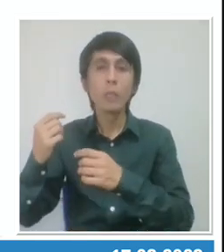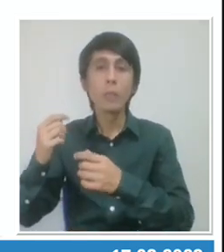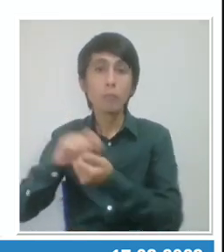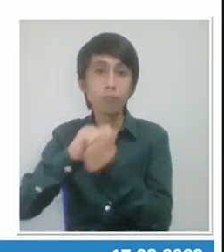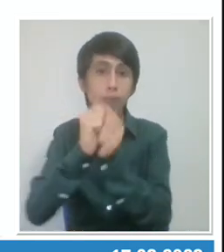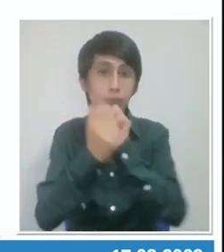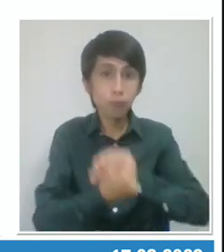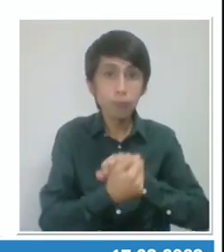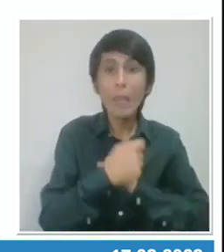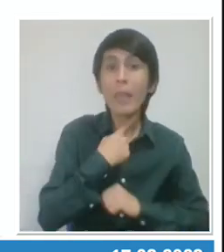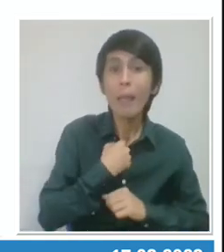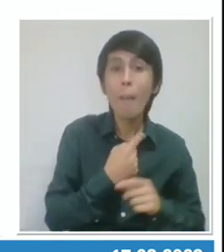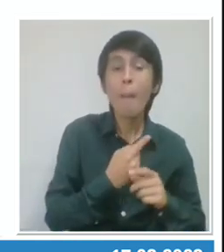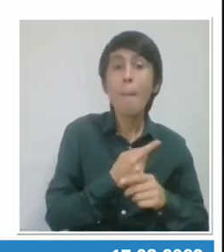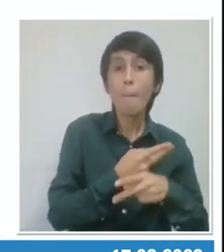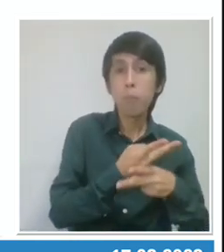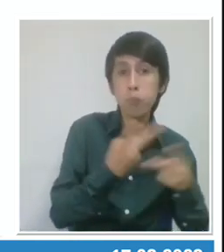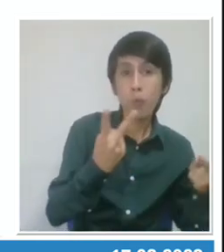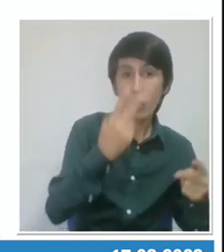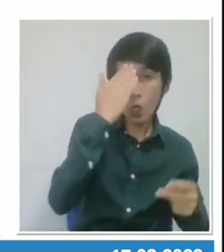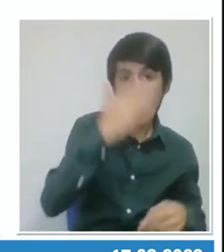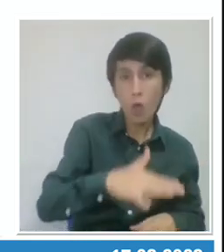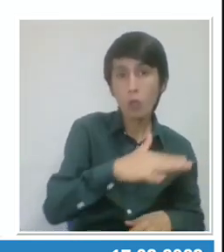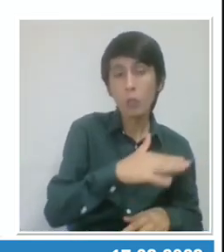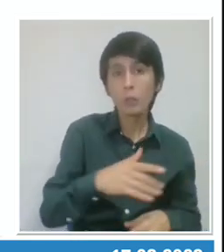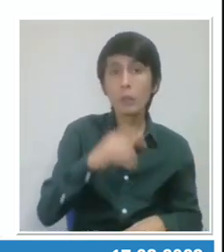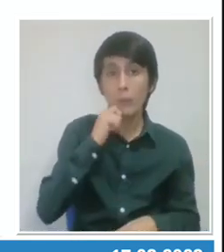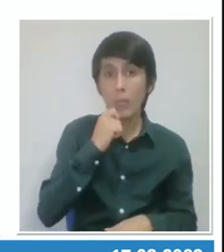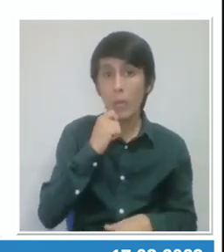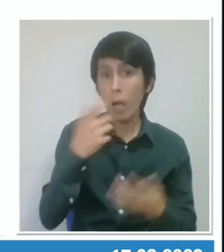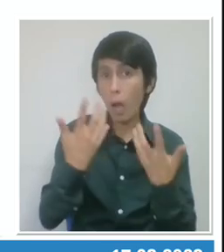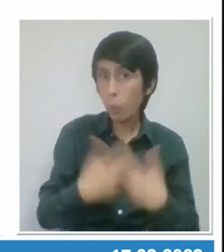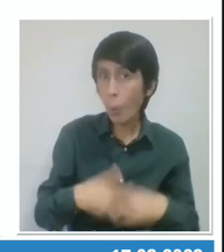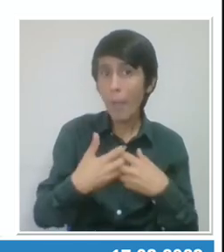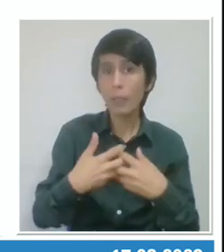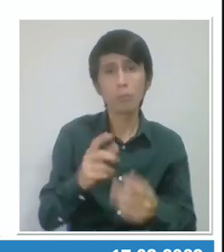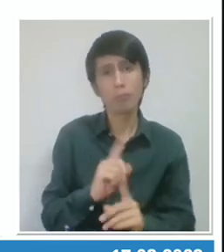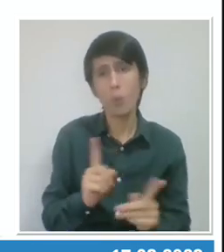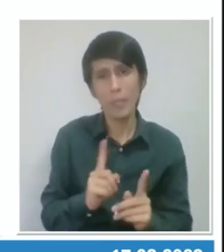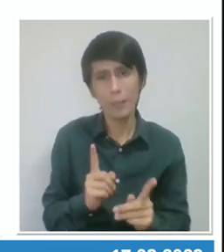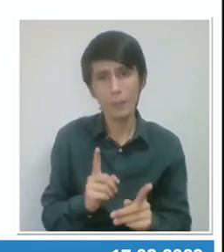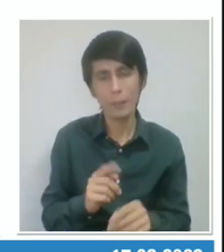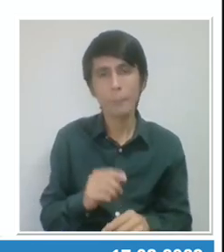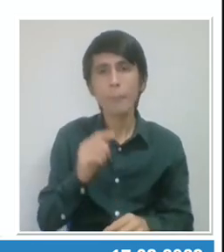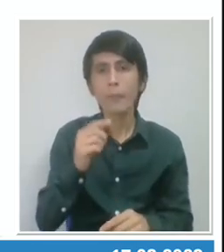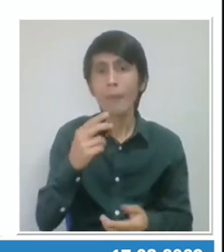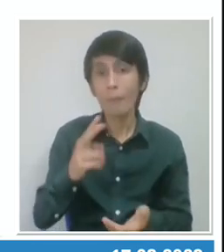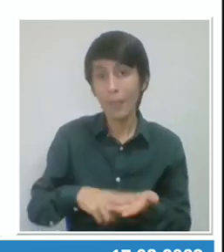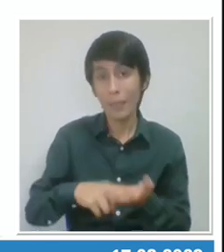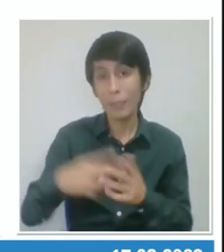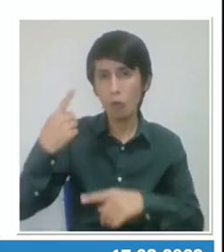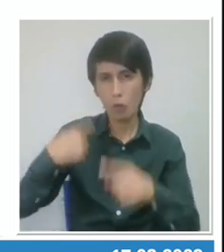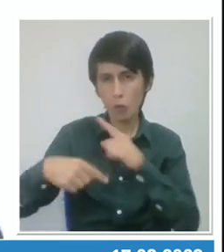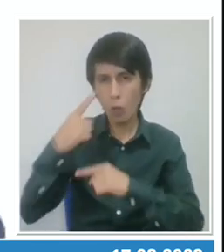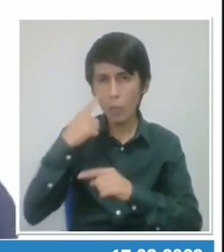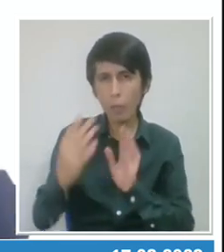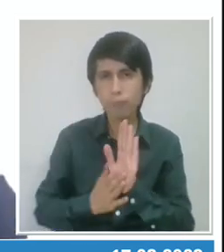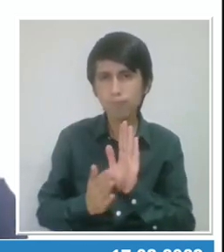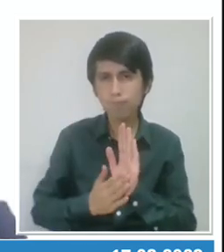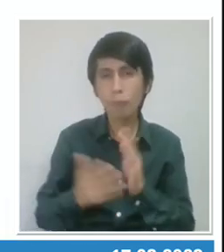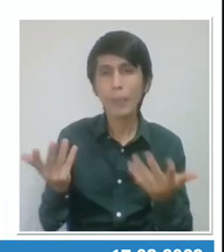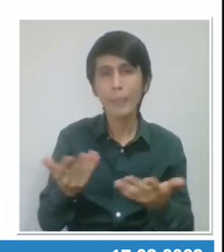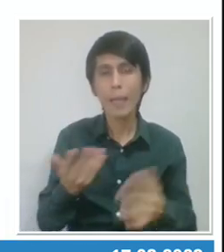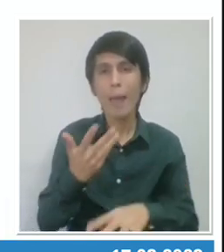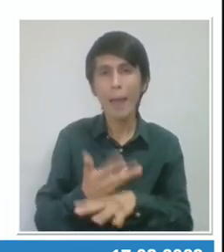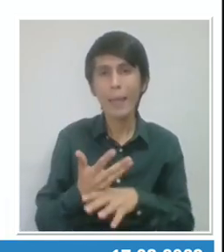que uno no debe dar por sentado, ¿no? Y más bien, la historia muestra que existen múltiples tensiones,